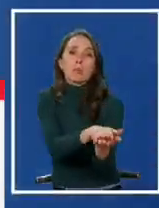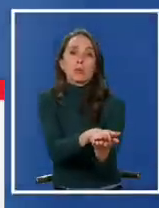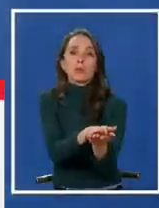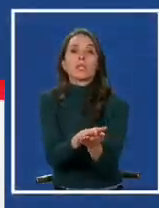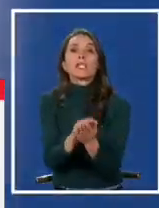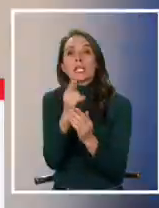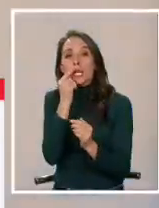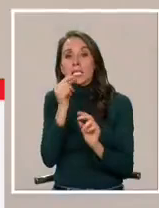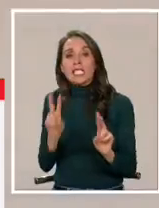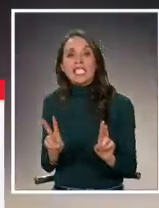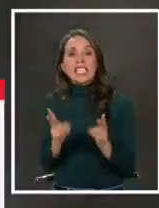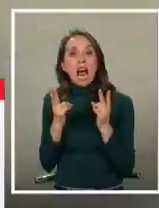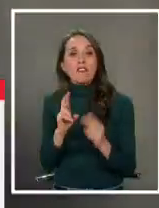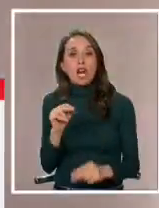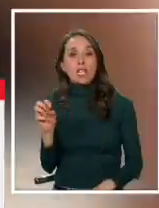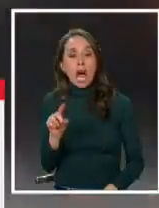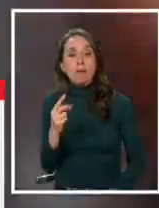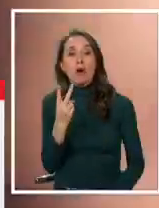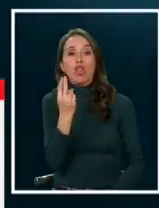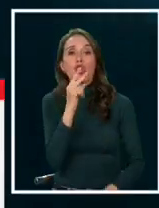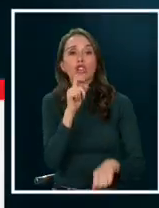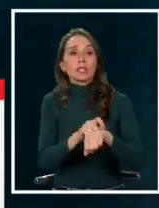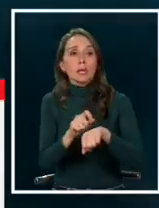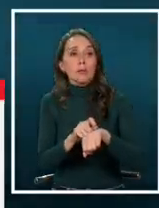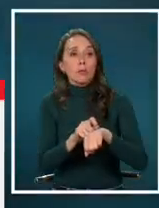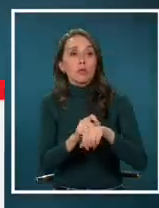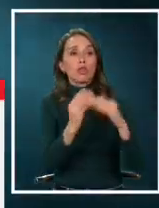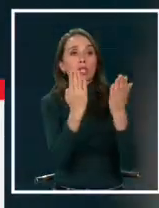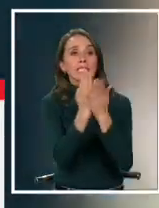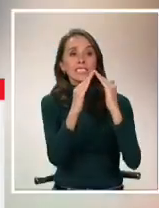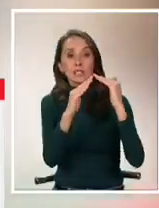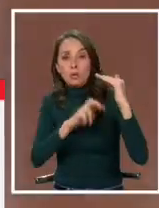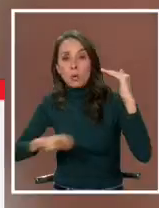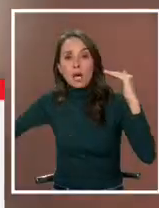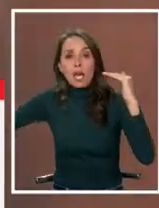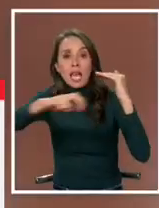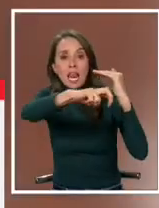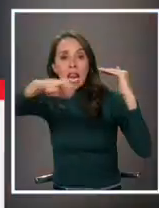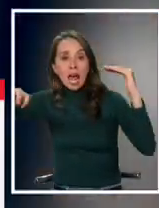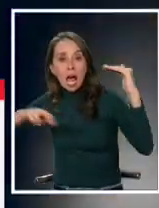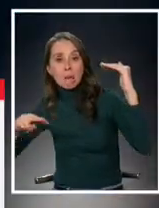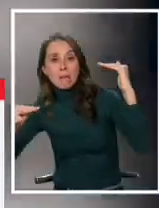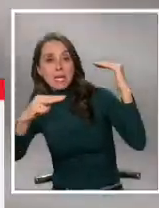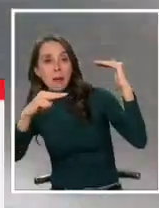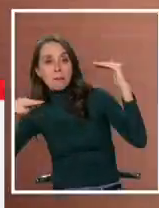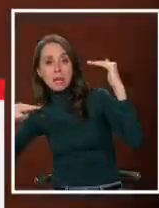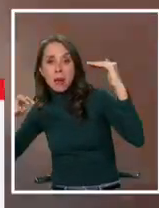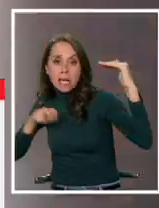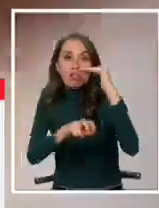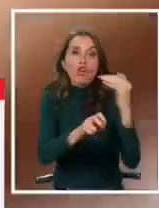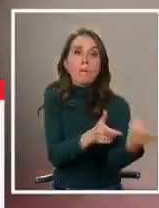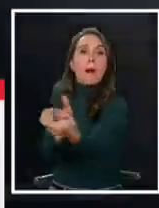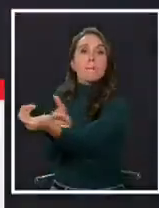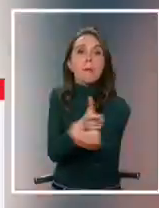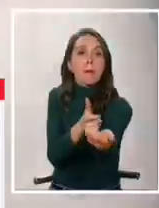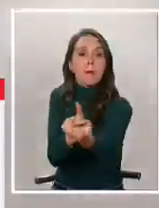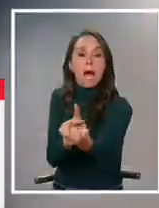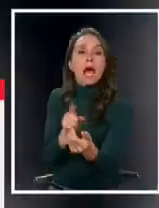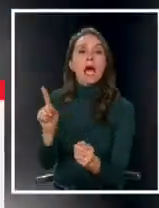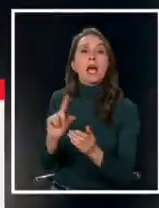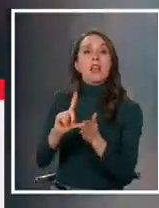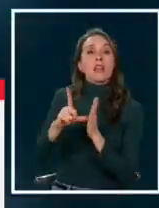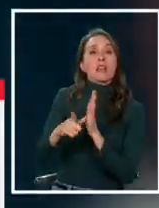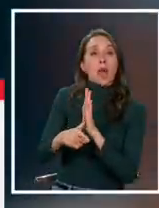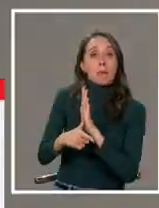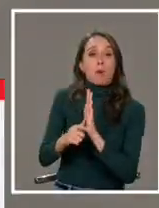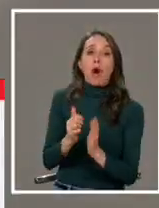Salvador Ramos estuvo alrededor de 12 minutos rondando al colegio antes de atacar una reacción que ha sido calificada